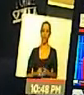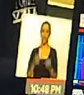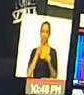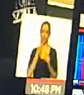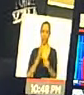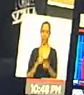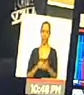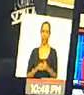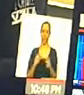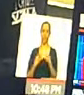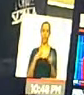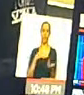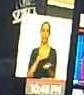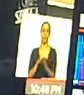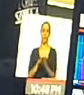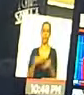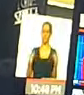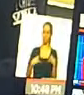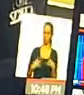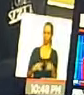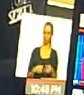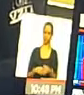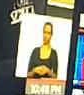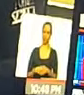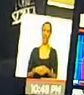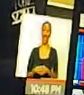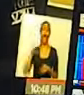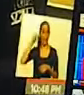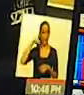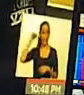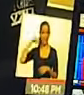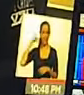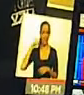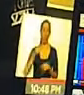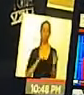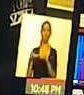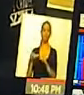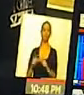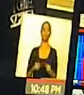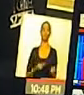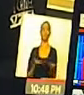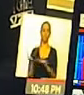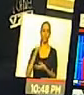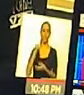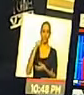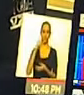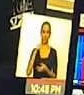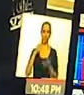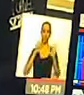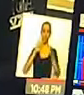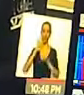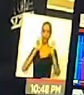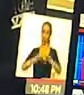cosas que están pasando. Ay, qué pavoso. Vamos a este video, lo tenemos ya listo. Vamos al video, ya regresamos con más de Zurda Conducta, 10:48 de la